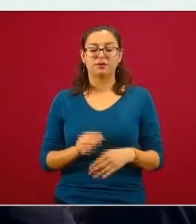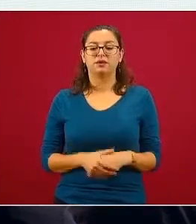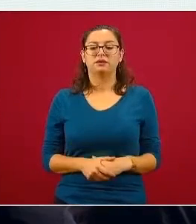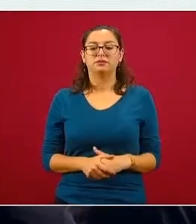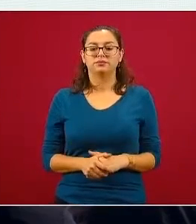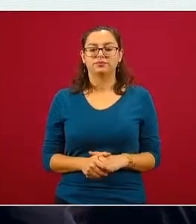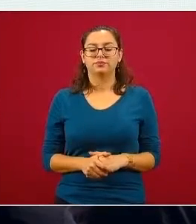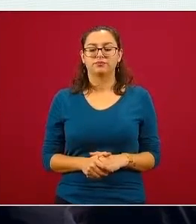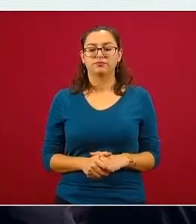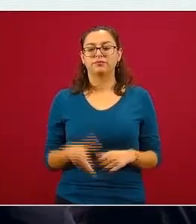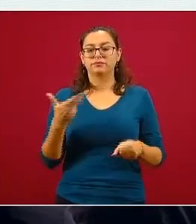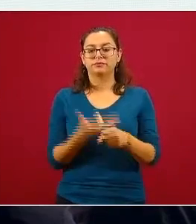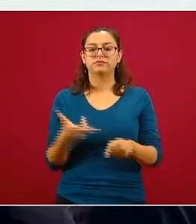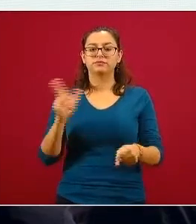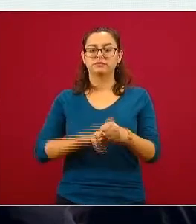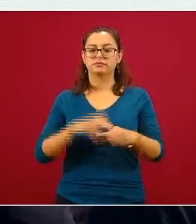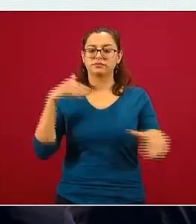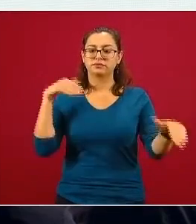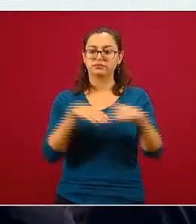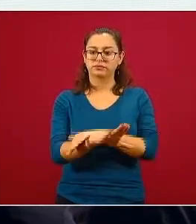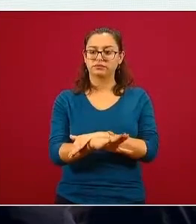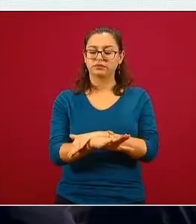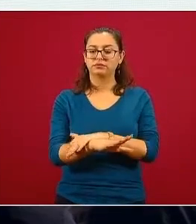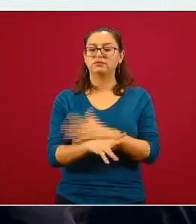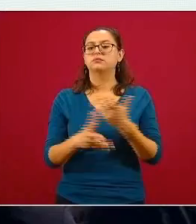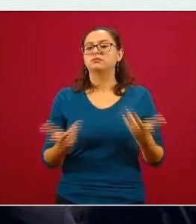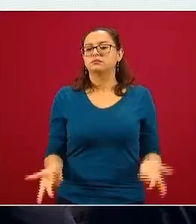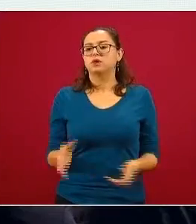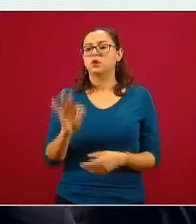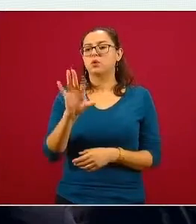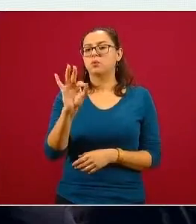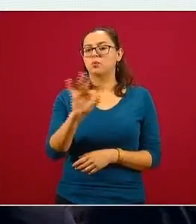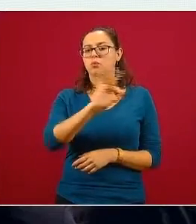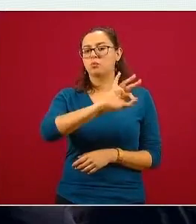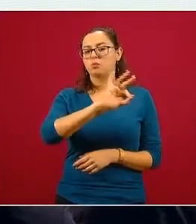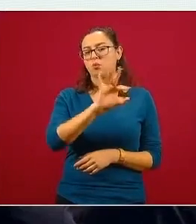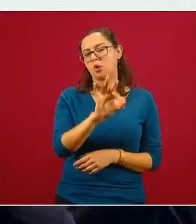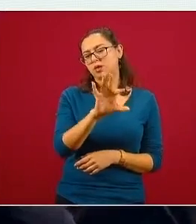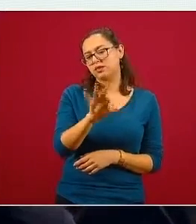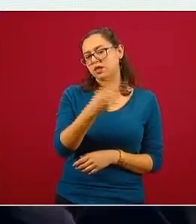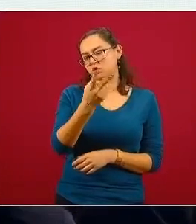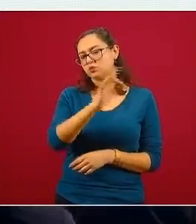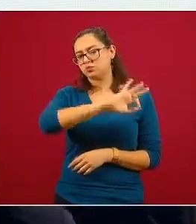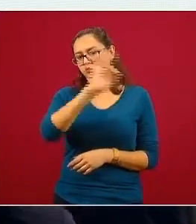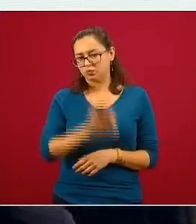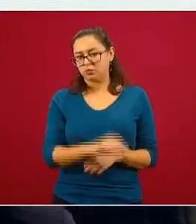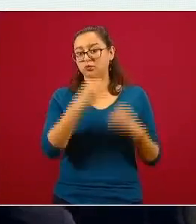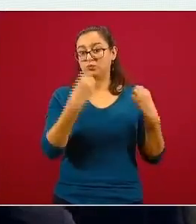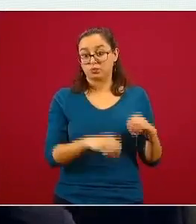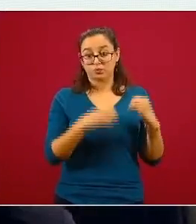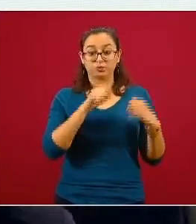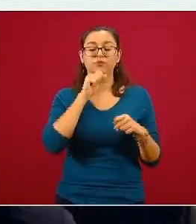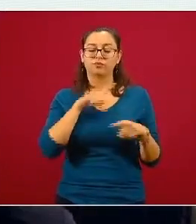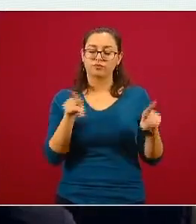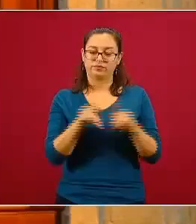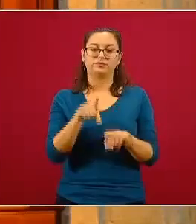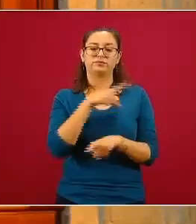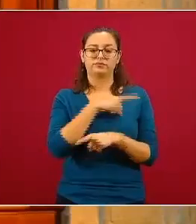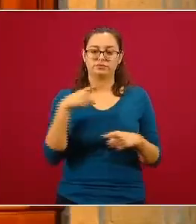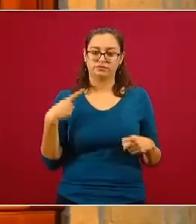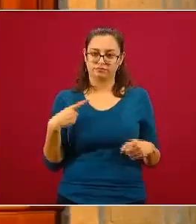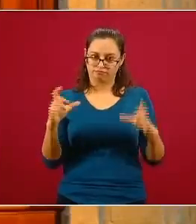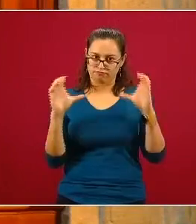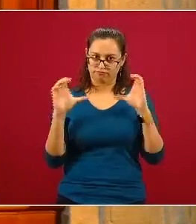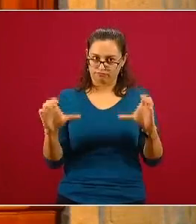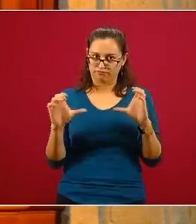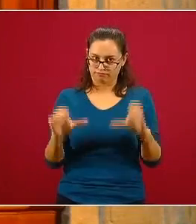importante. La ocupación hospitalaria en el estado alrededor del 40-42%, así que también hay que estarle echando